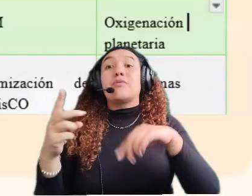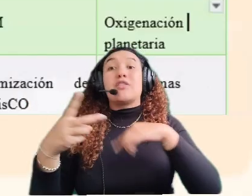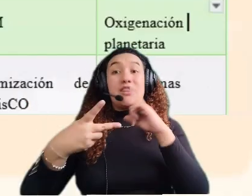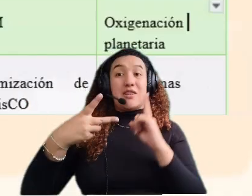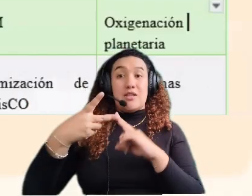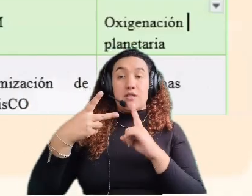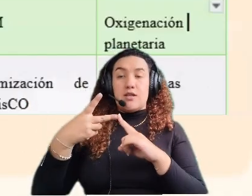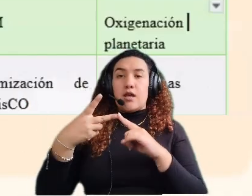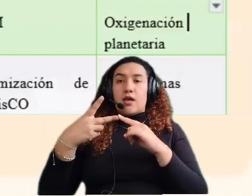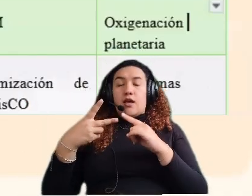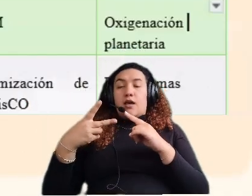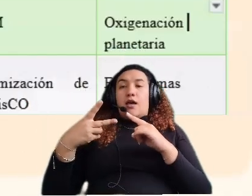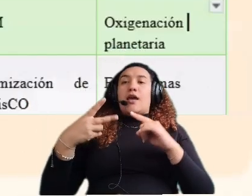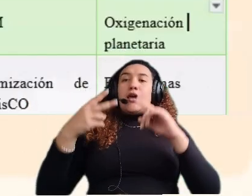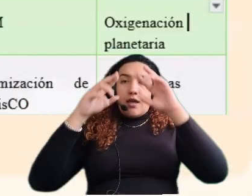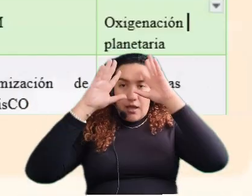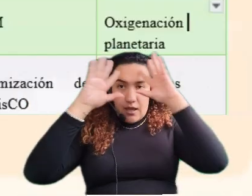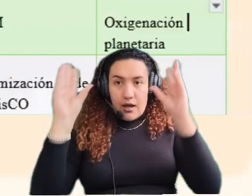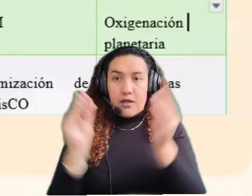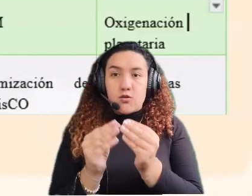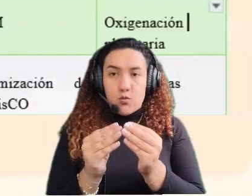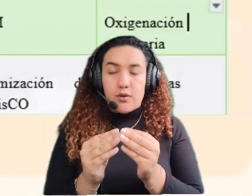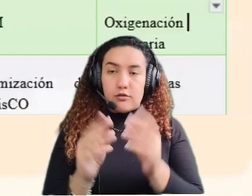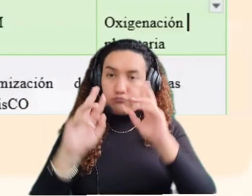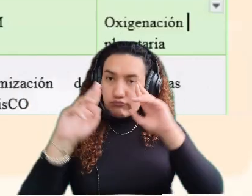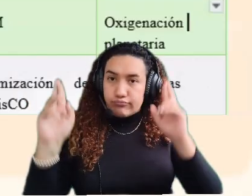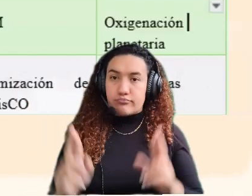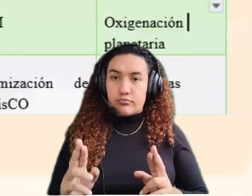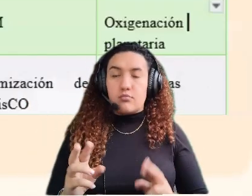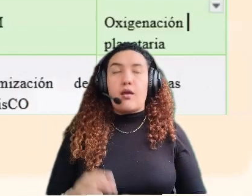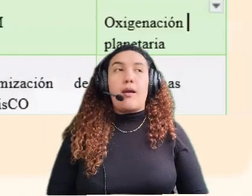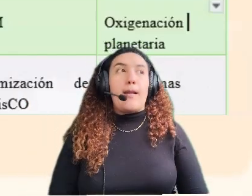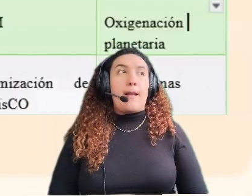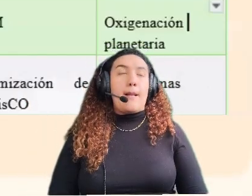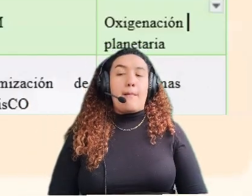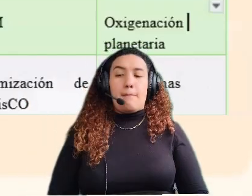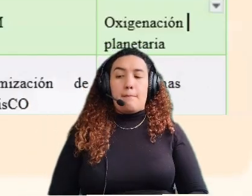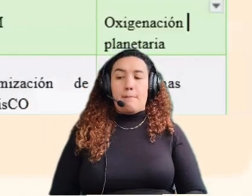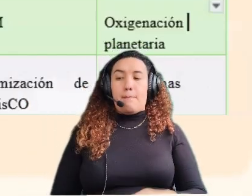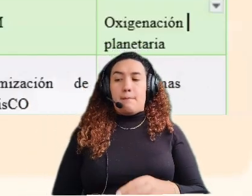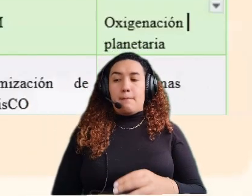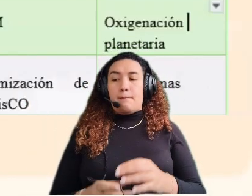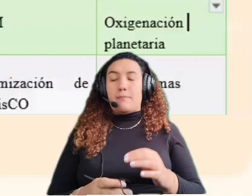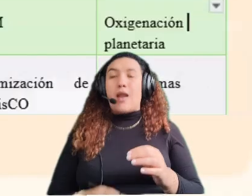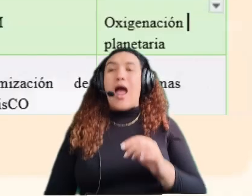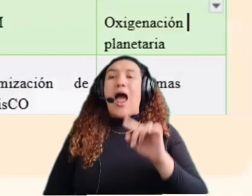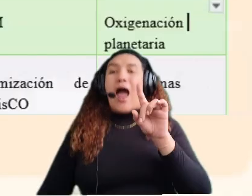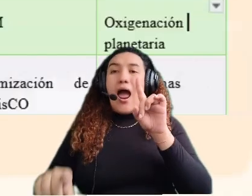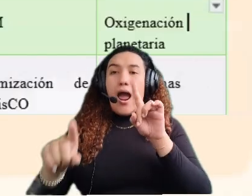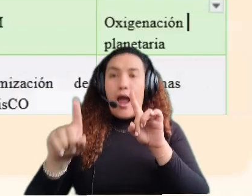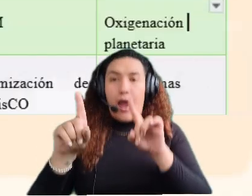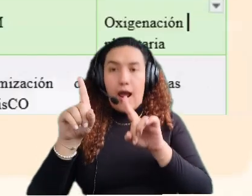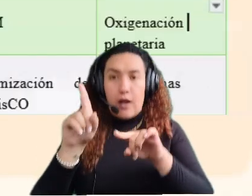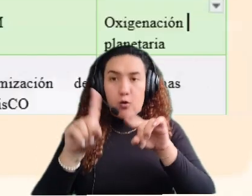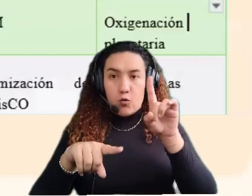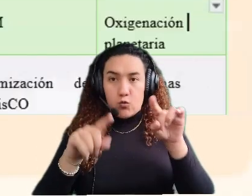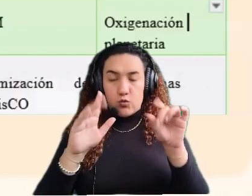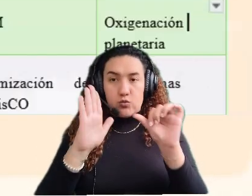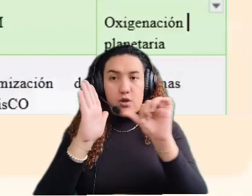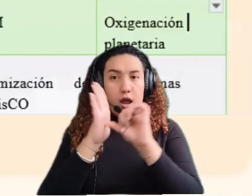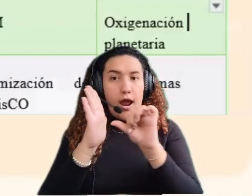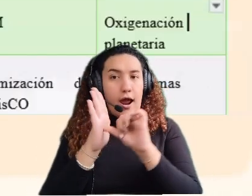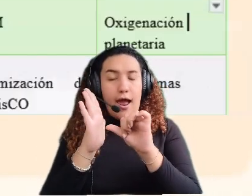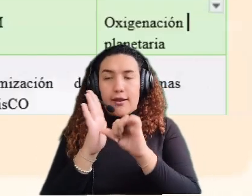se quitan los duplicados y se filtraron por título y resumen. Se excluyeron varios